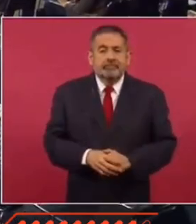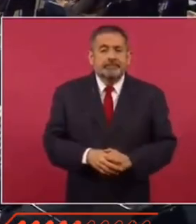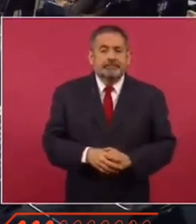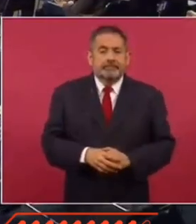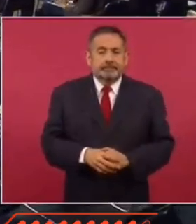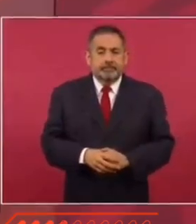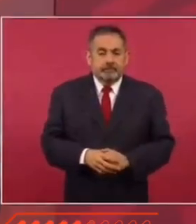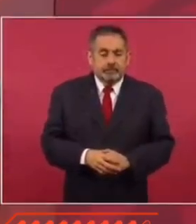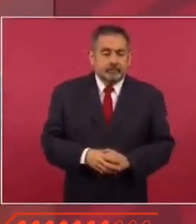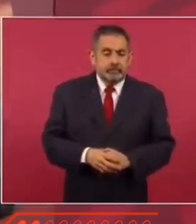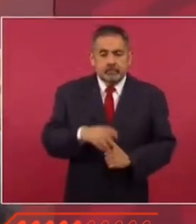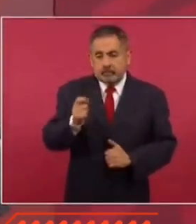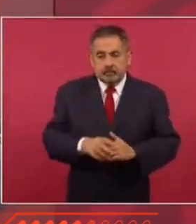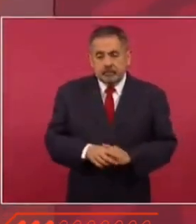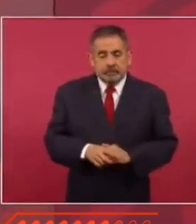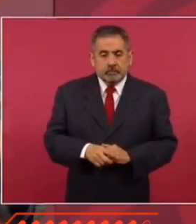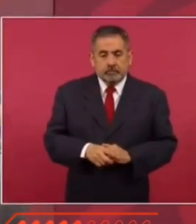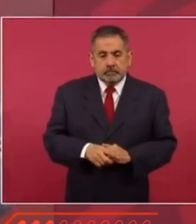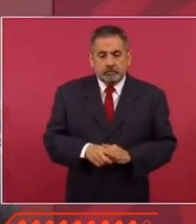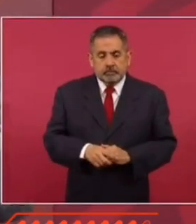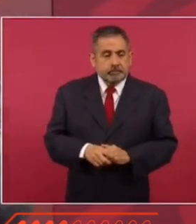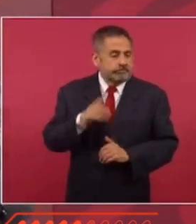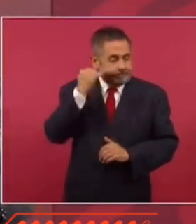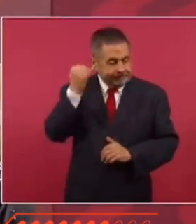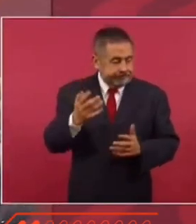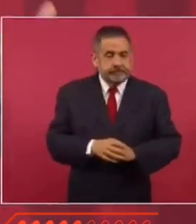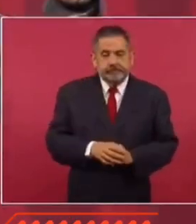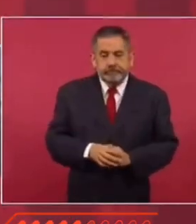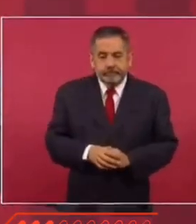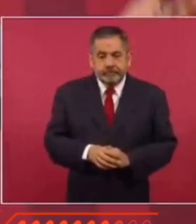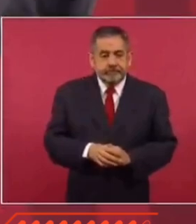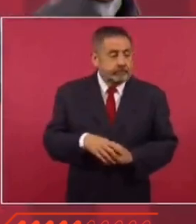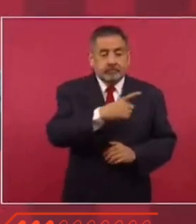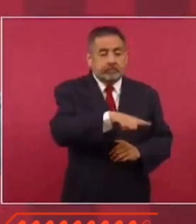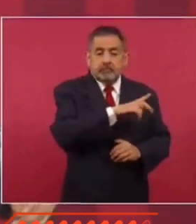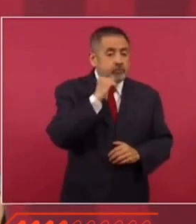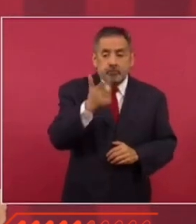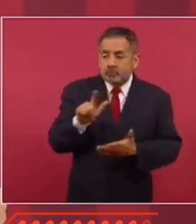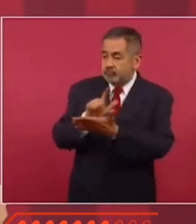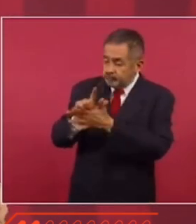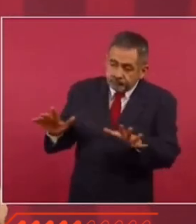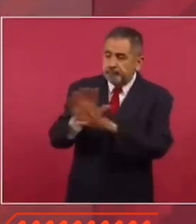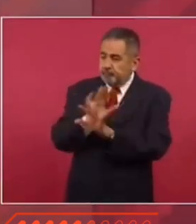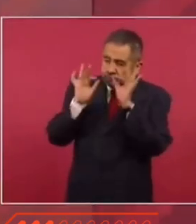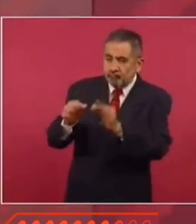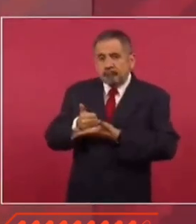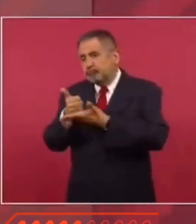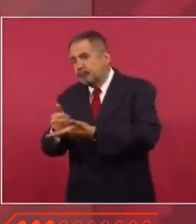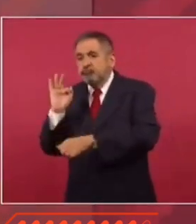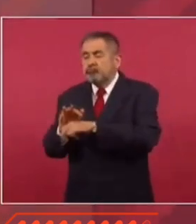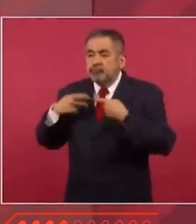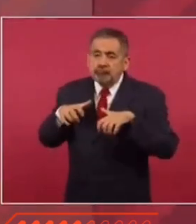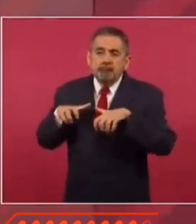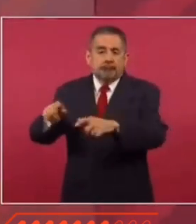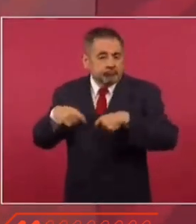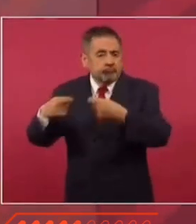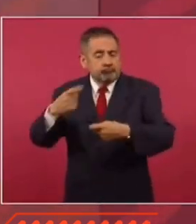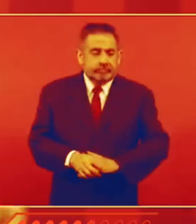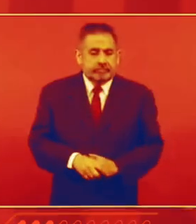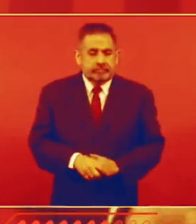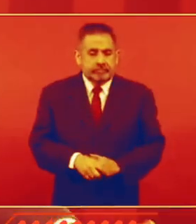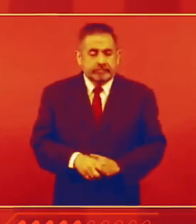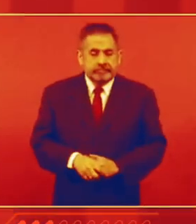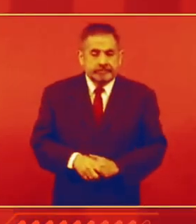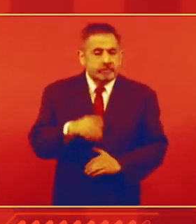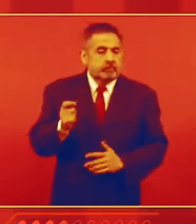pueblo. Entonces, imagínense oponerse a una reforma que es para garantizar que haya democracia.